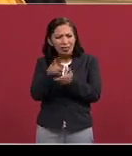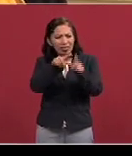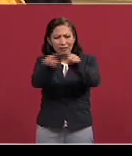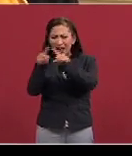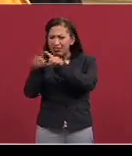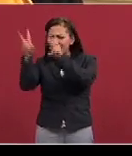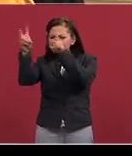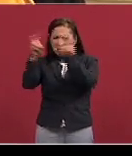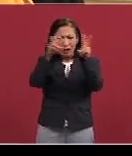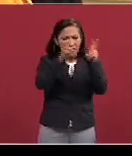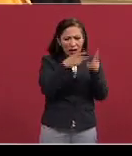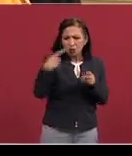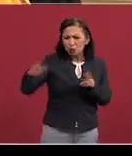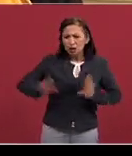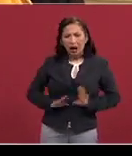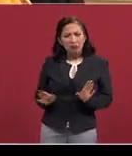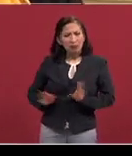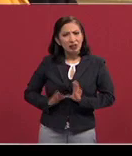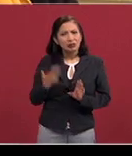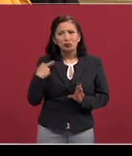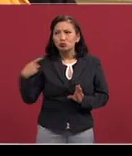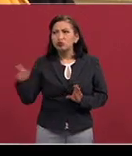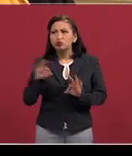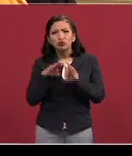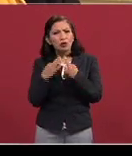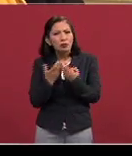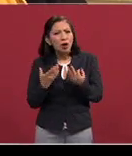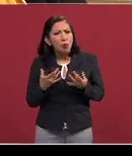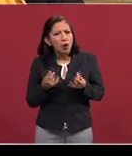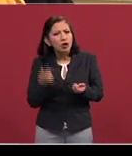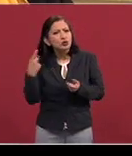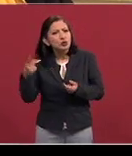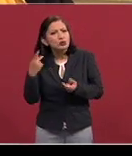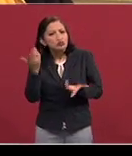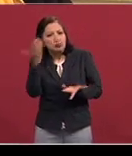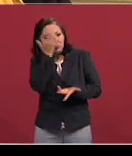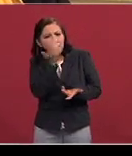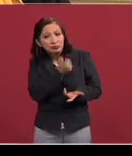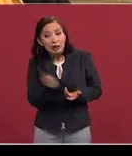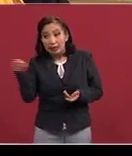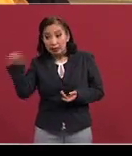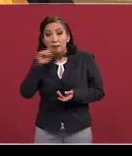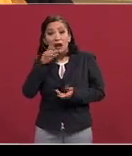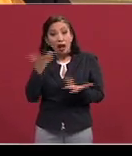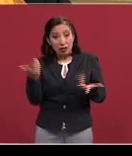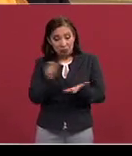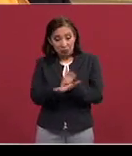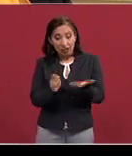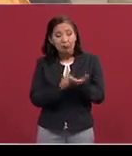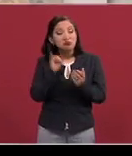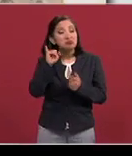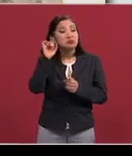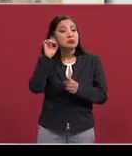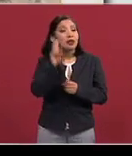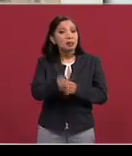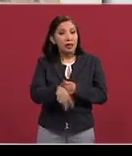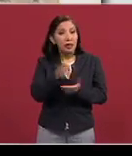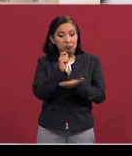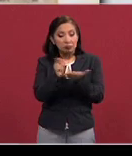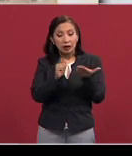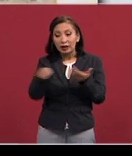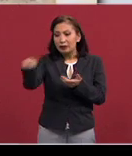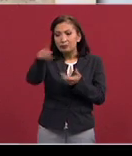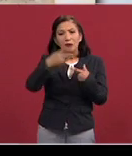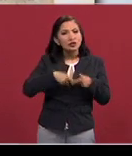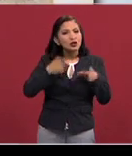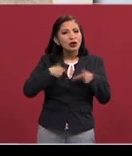plural de cualidades y de calidades y de aptitudes. Es cierto, escribía también. Absolutamente, también escribía. Y el